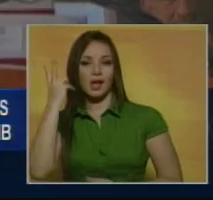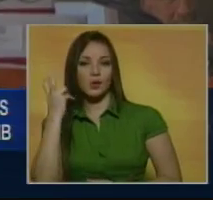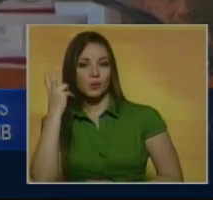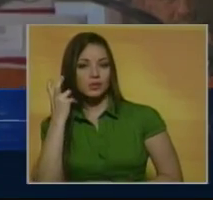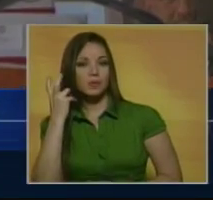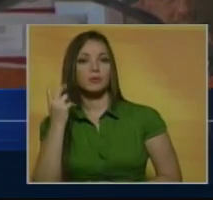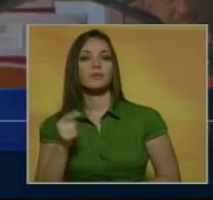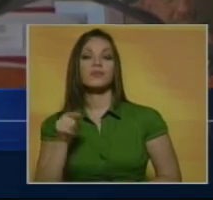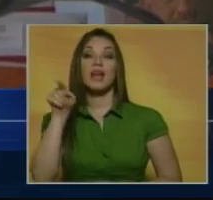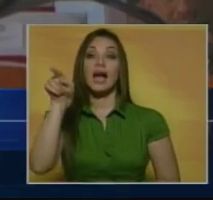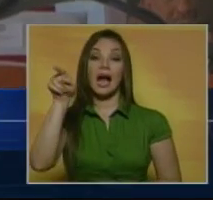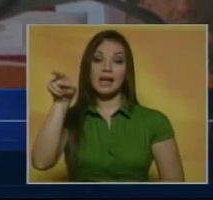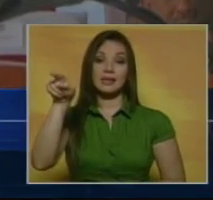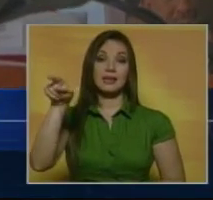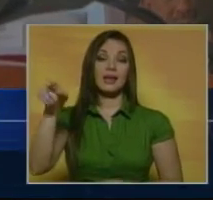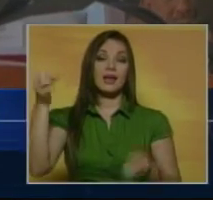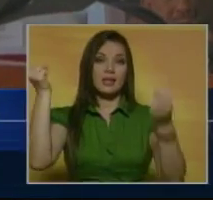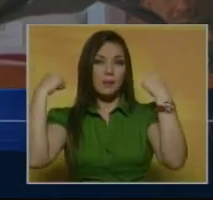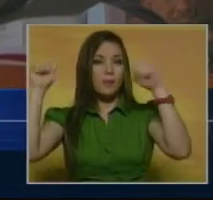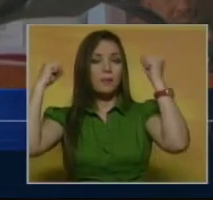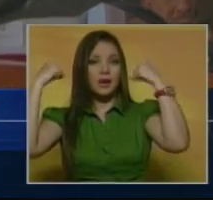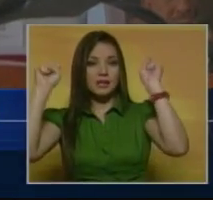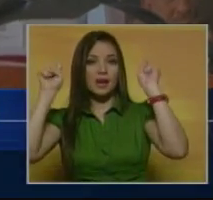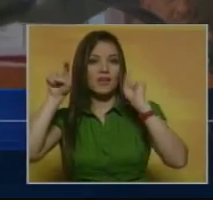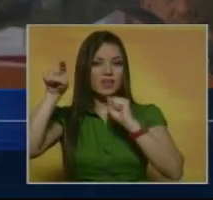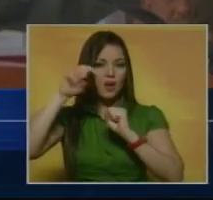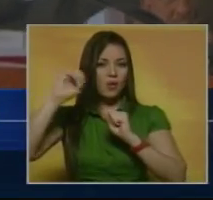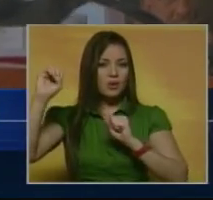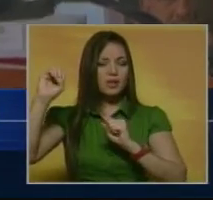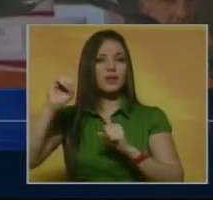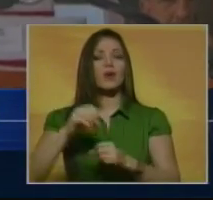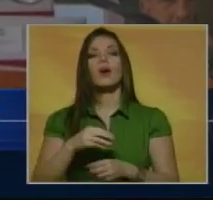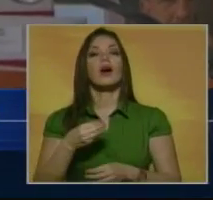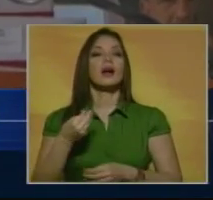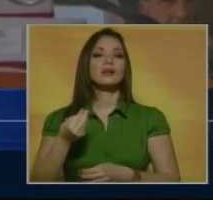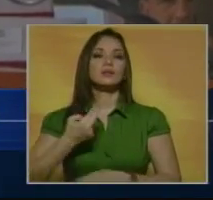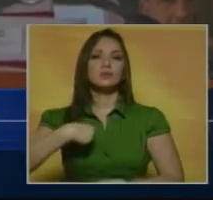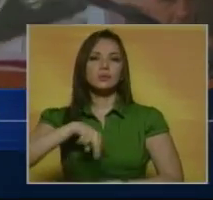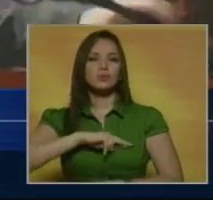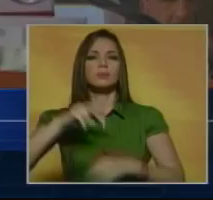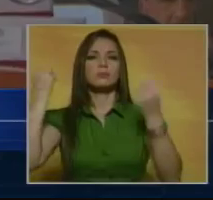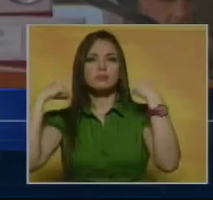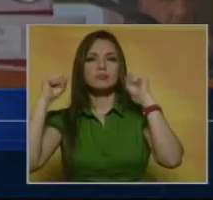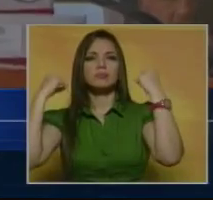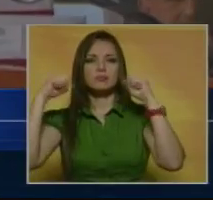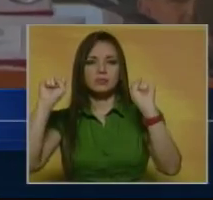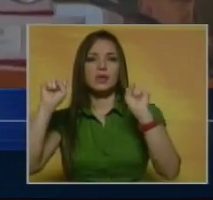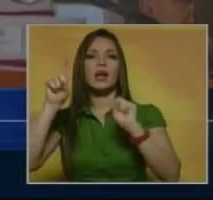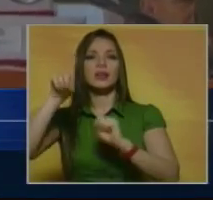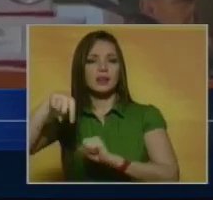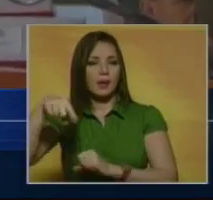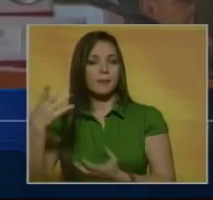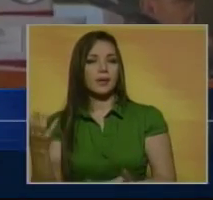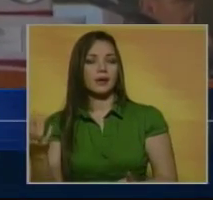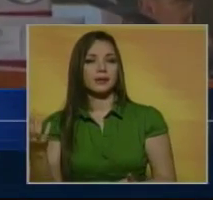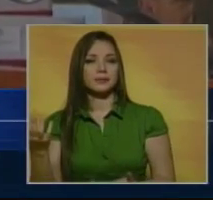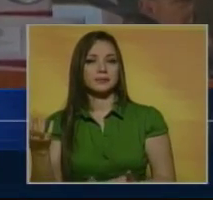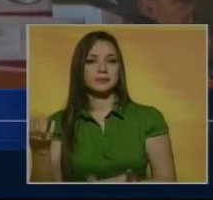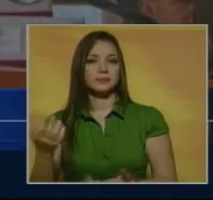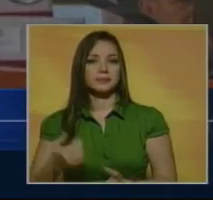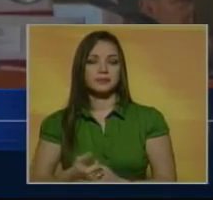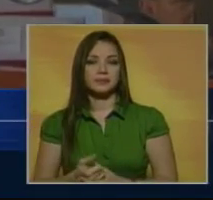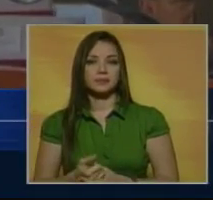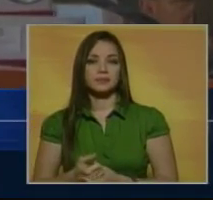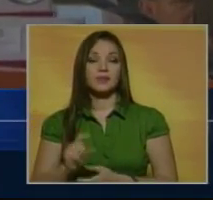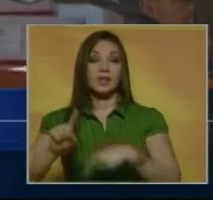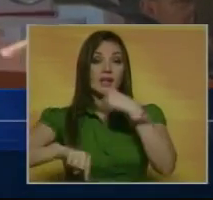estamos haciendo un ejercicio allá en el oriente del país, estamos haciendo un ejercicio en la red oriental también,